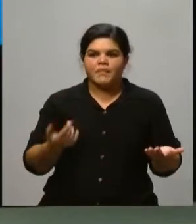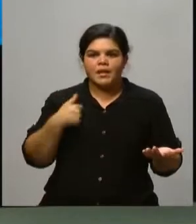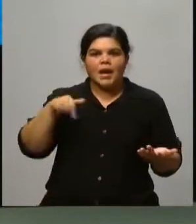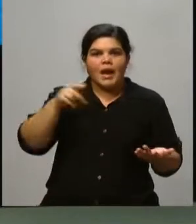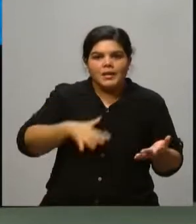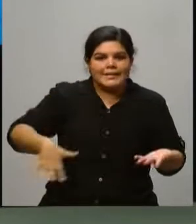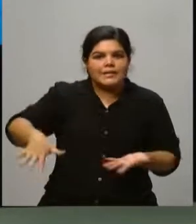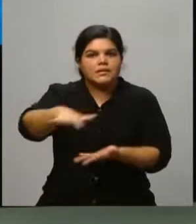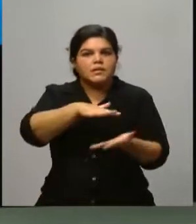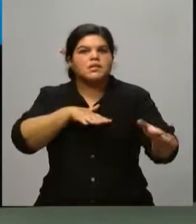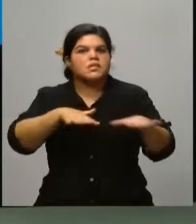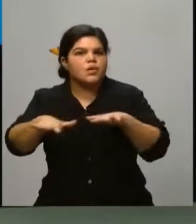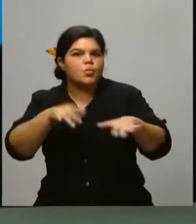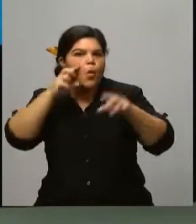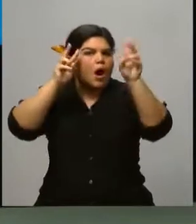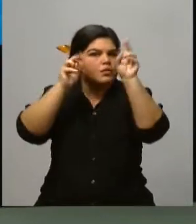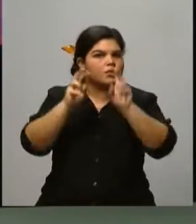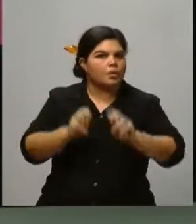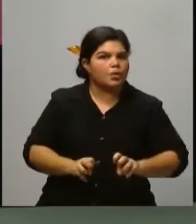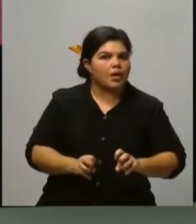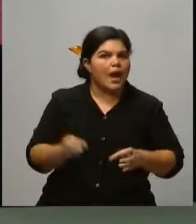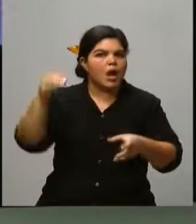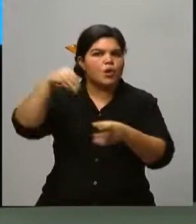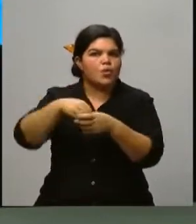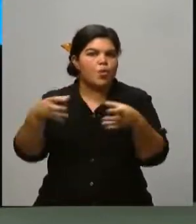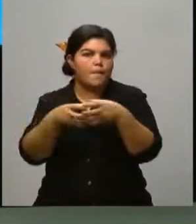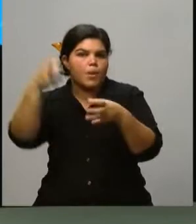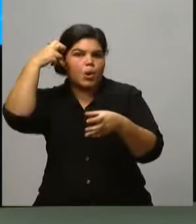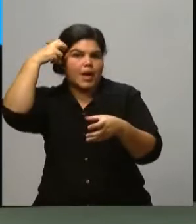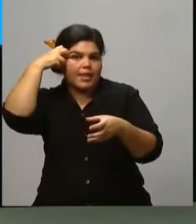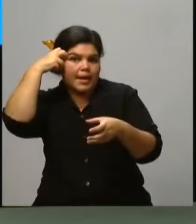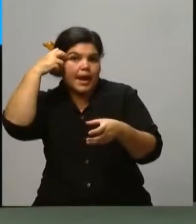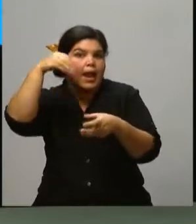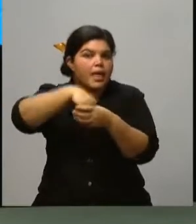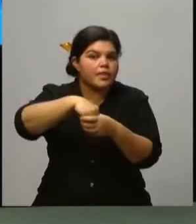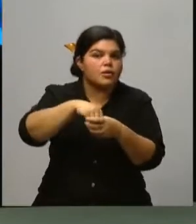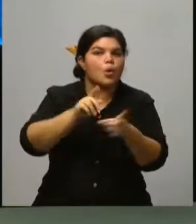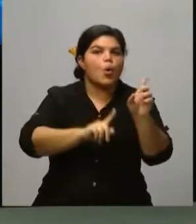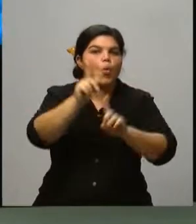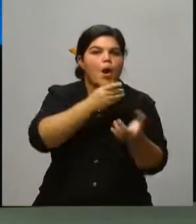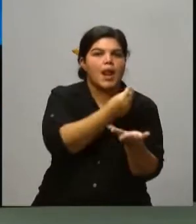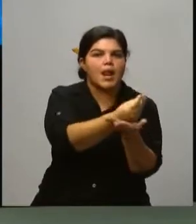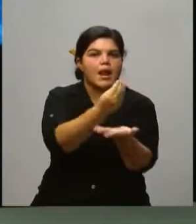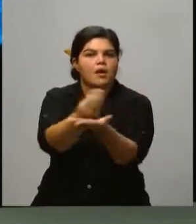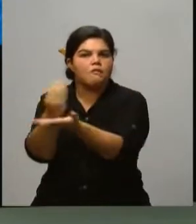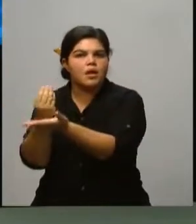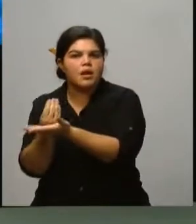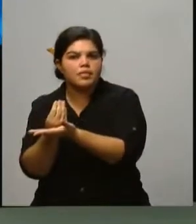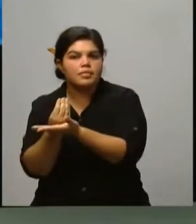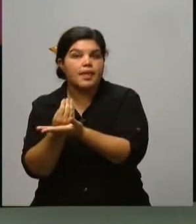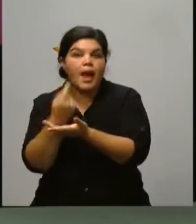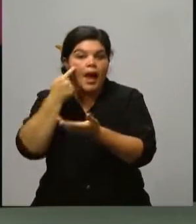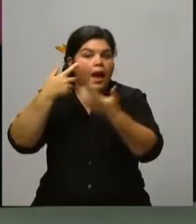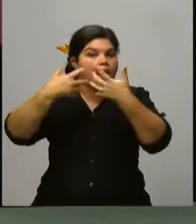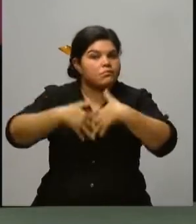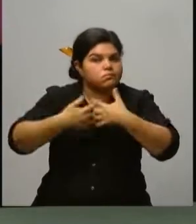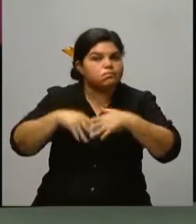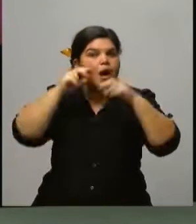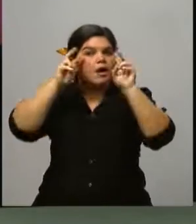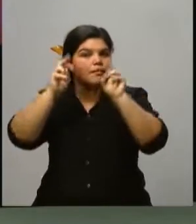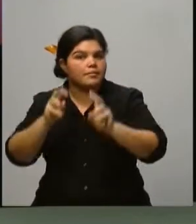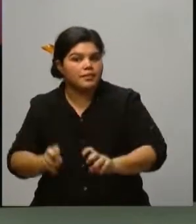eso quiere mostrarse como un posible candidato a presidente. Ahí va a tener que analizar o ver si